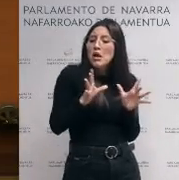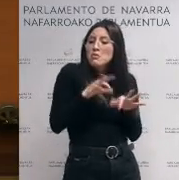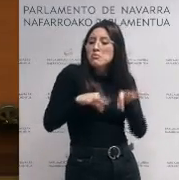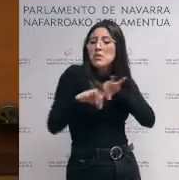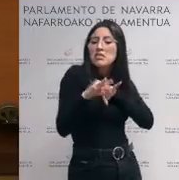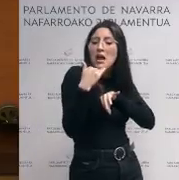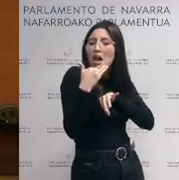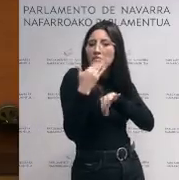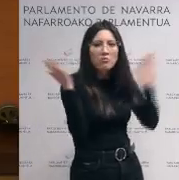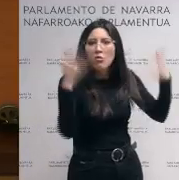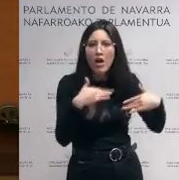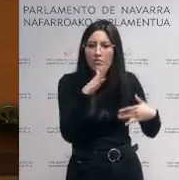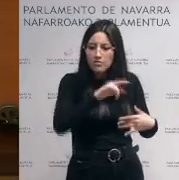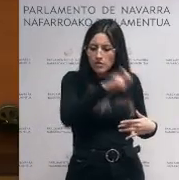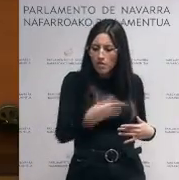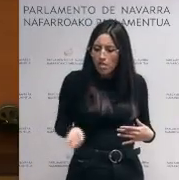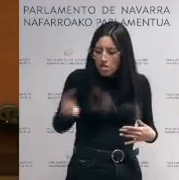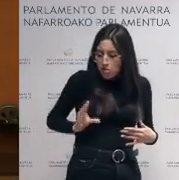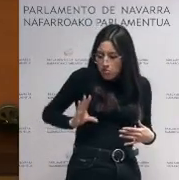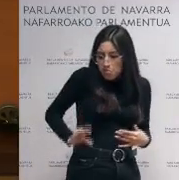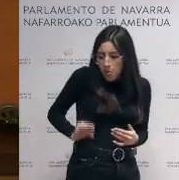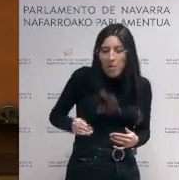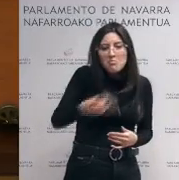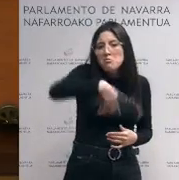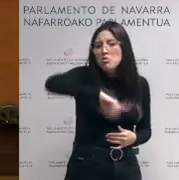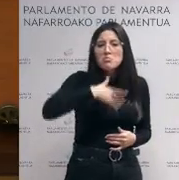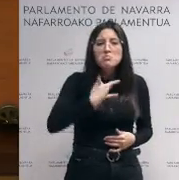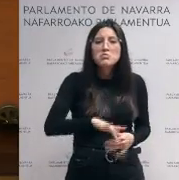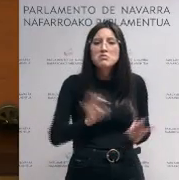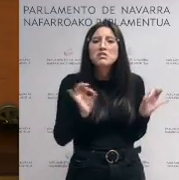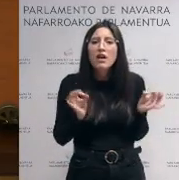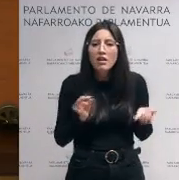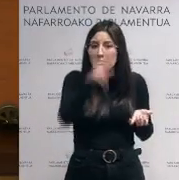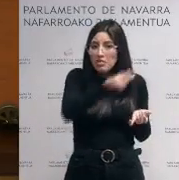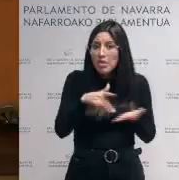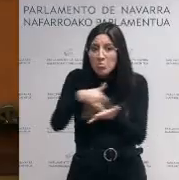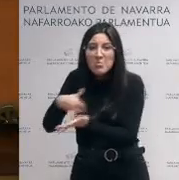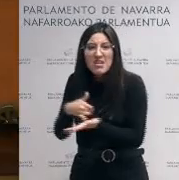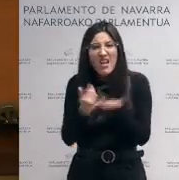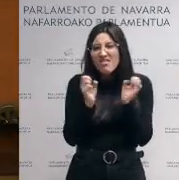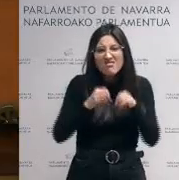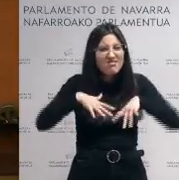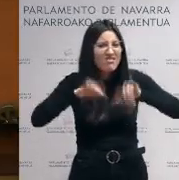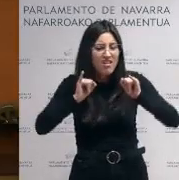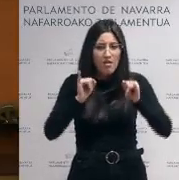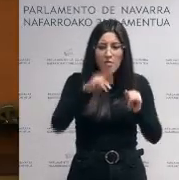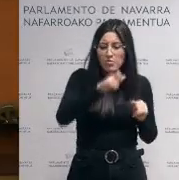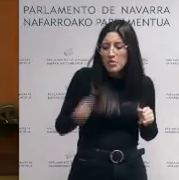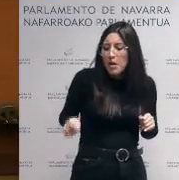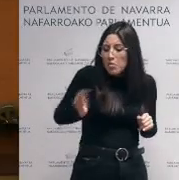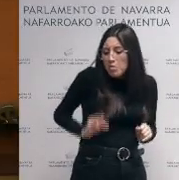rentas más bajas de la Comunidad Foral de Navarra, ni siquiera con los más vulnerables, ni siquiera con los que ganan menos.